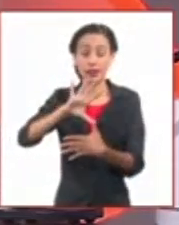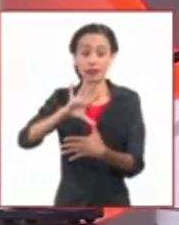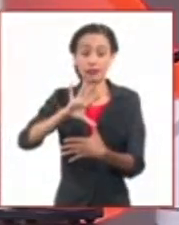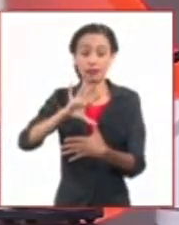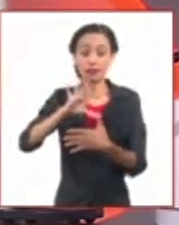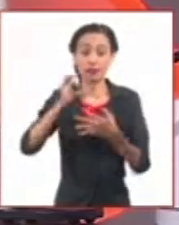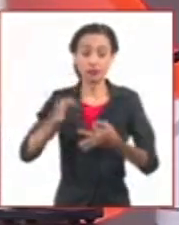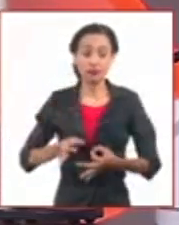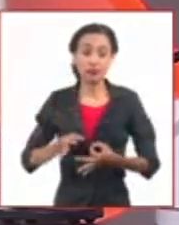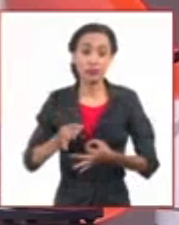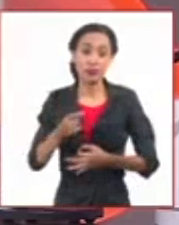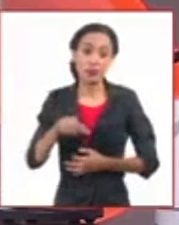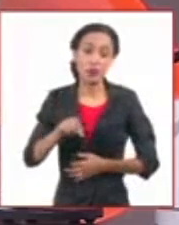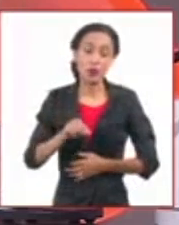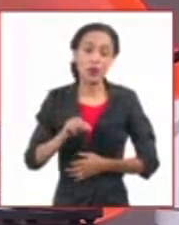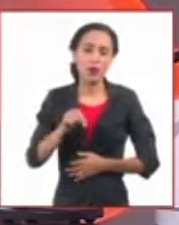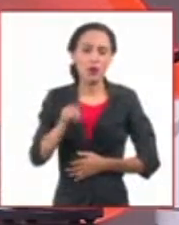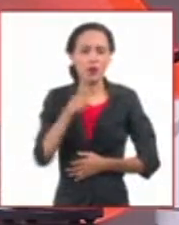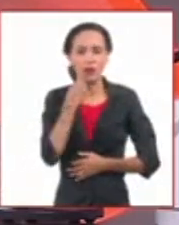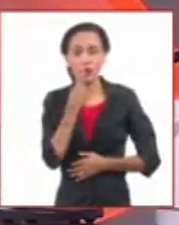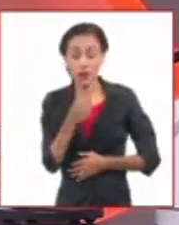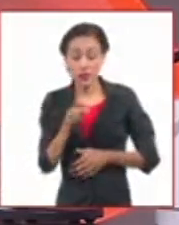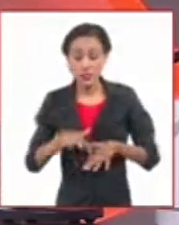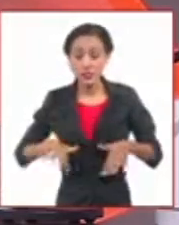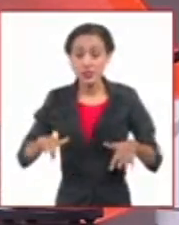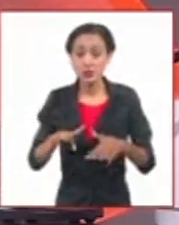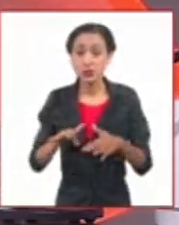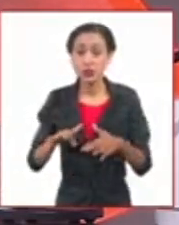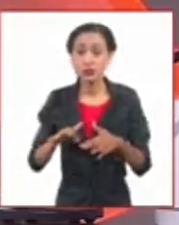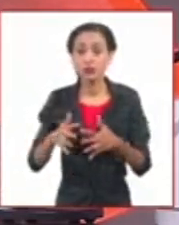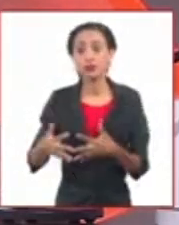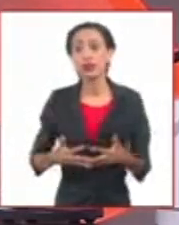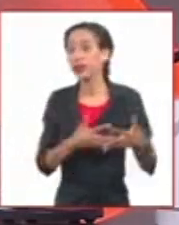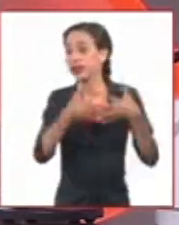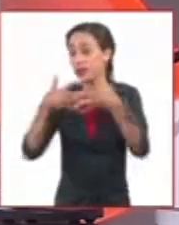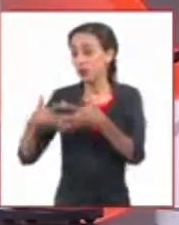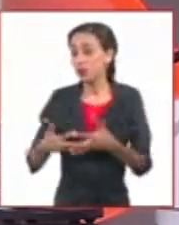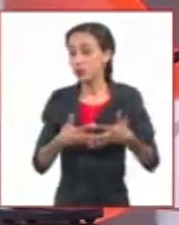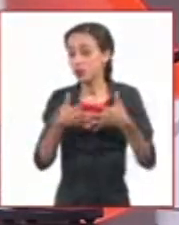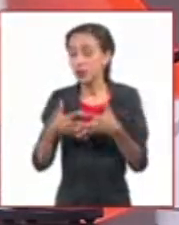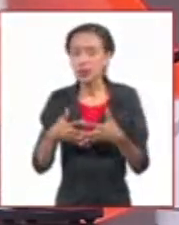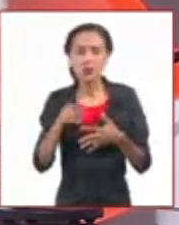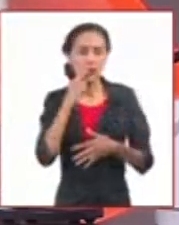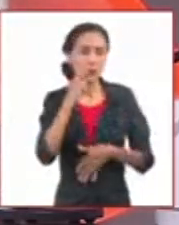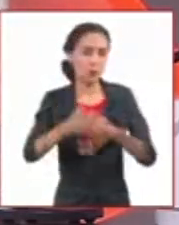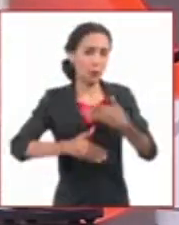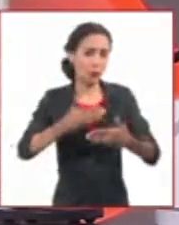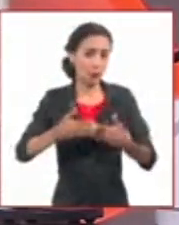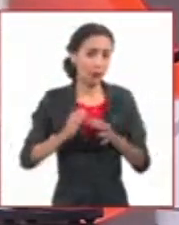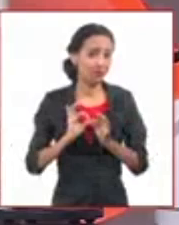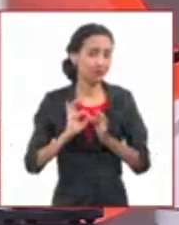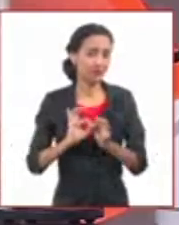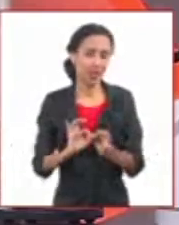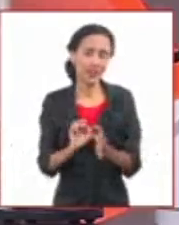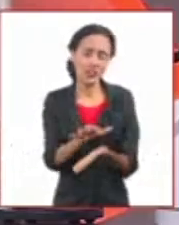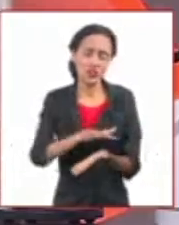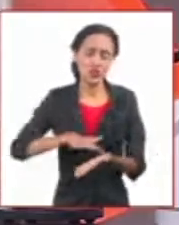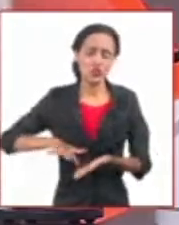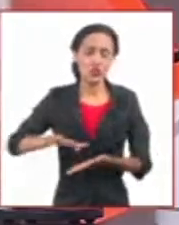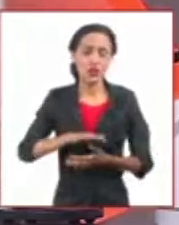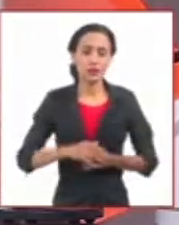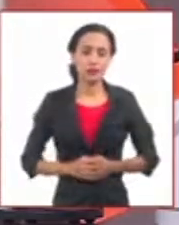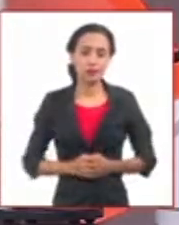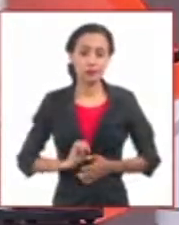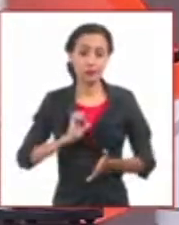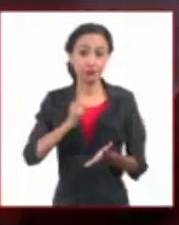parte de ese panorama que hoy vive la sociedad norteamericana también una profunda crisis social los ángeles puede ser